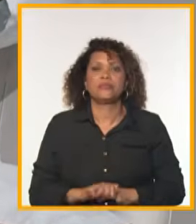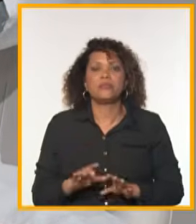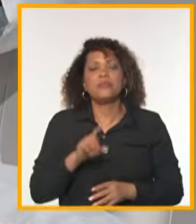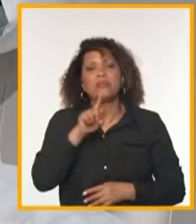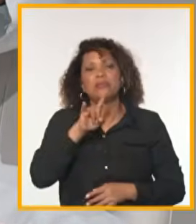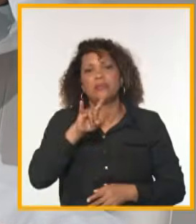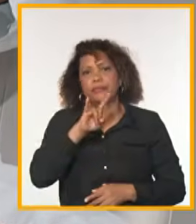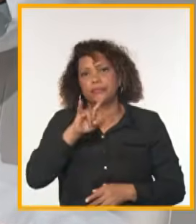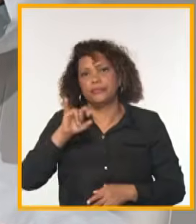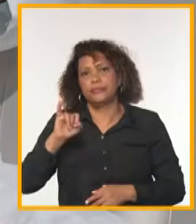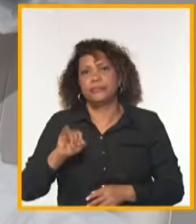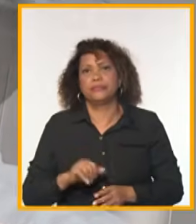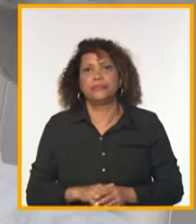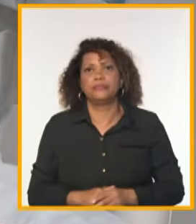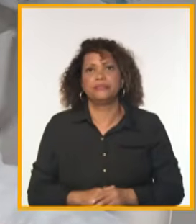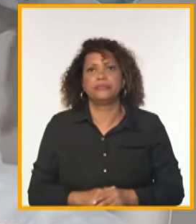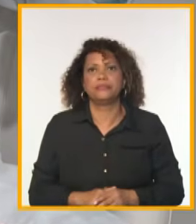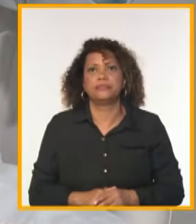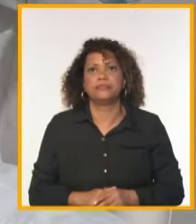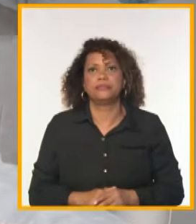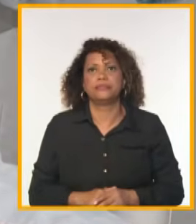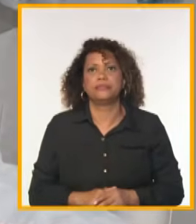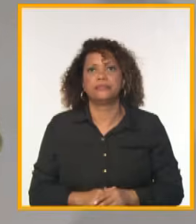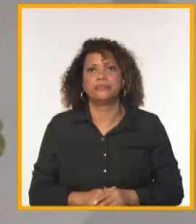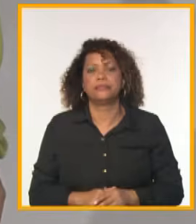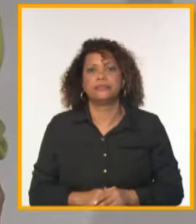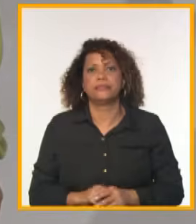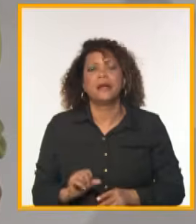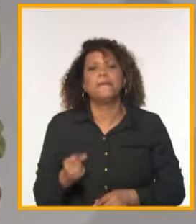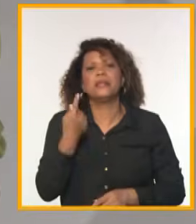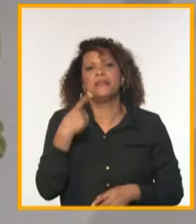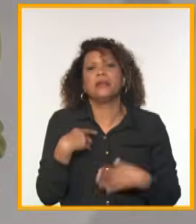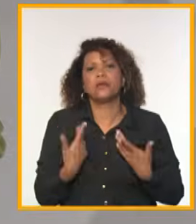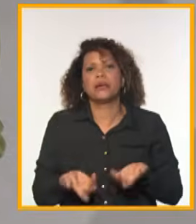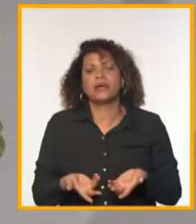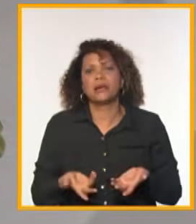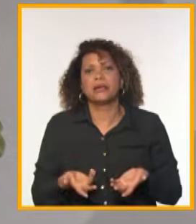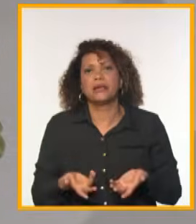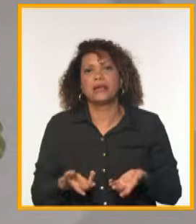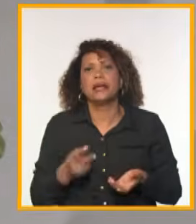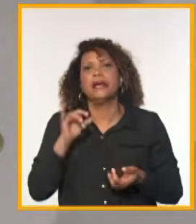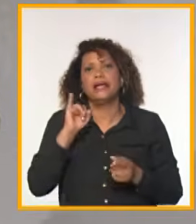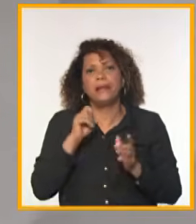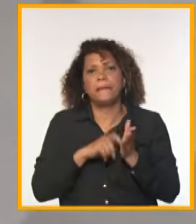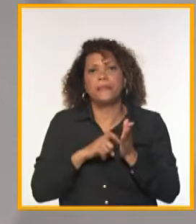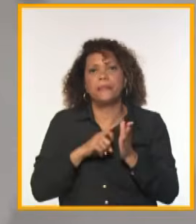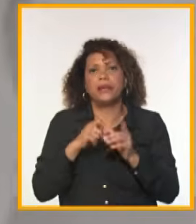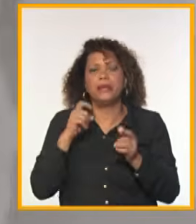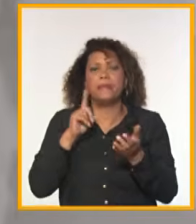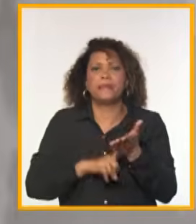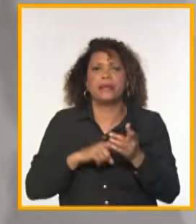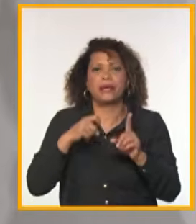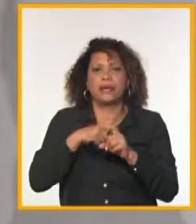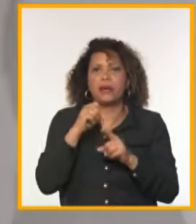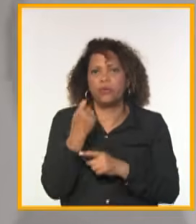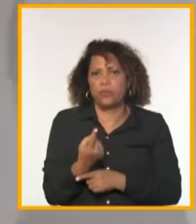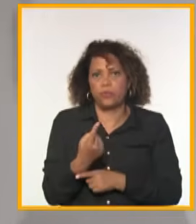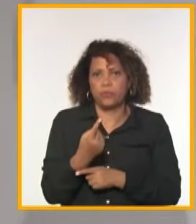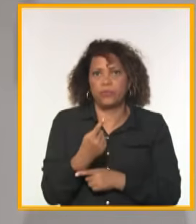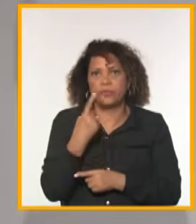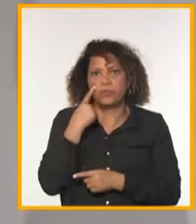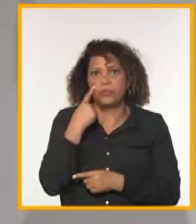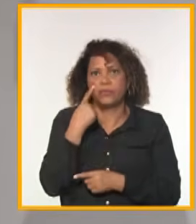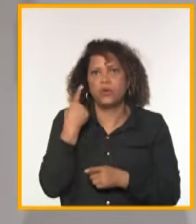96. Correcto. Los antirretrovirales. Primero fue el IPK1, de ahí estoy viendo un